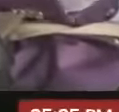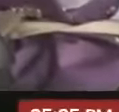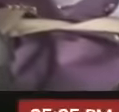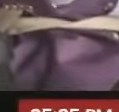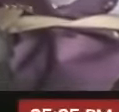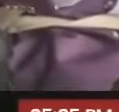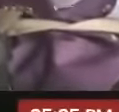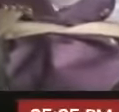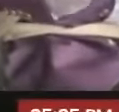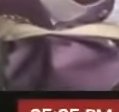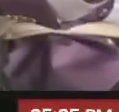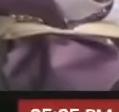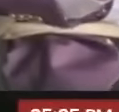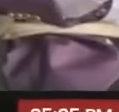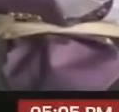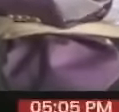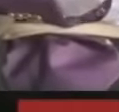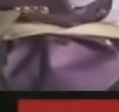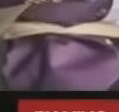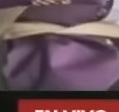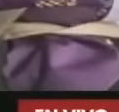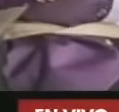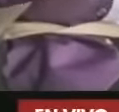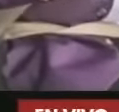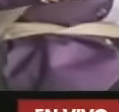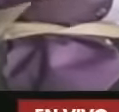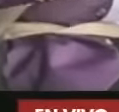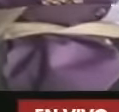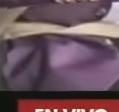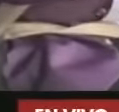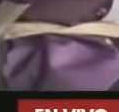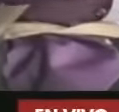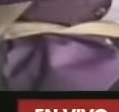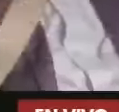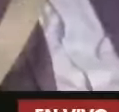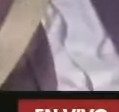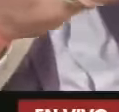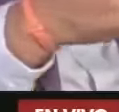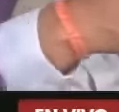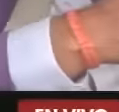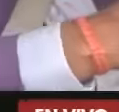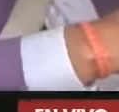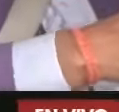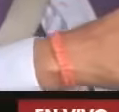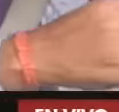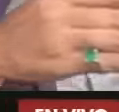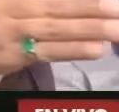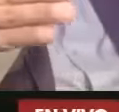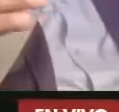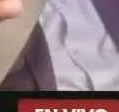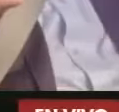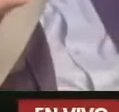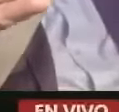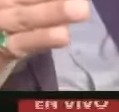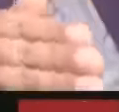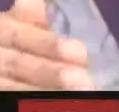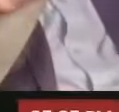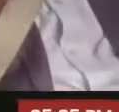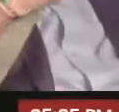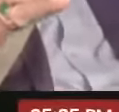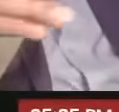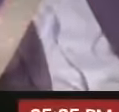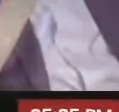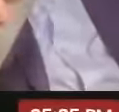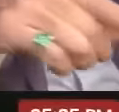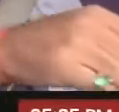Génesis, de Grecia, están al frente ya la generación joven, 24, 25 años, 30, y después viene la